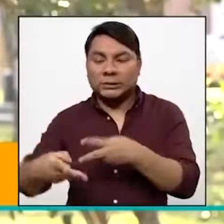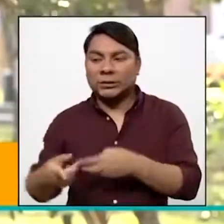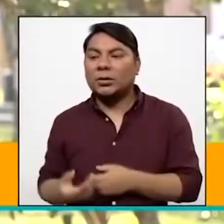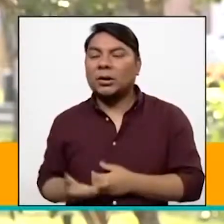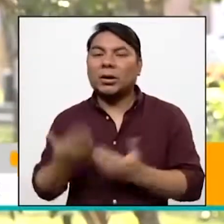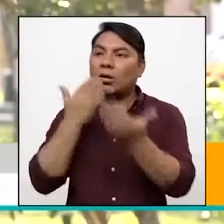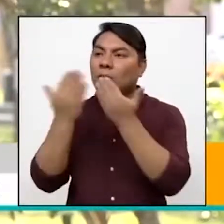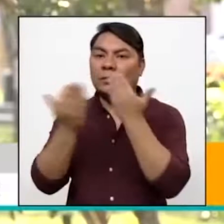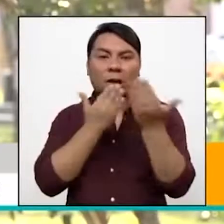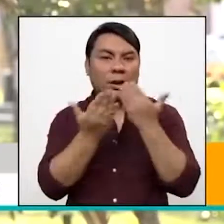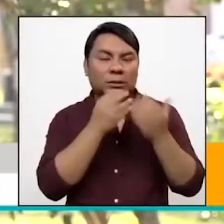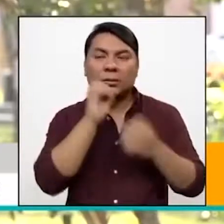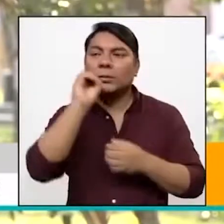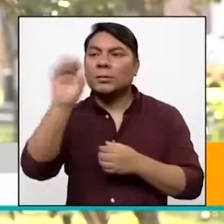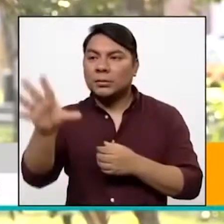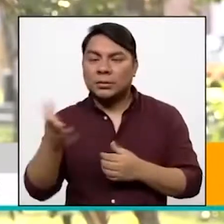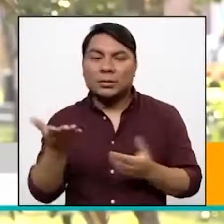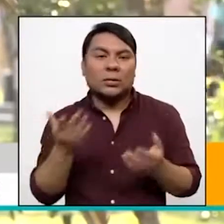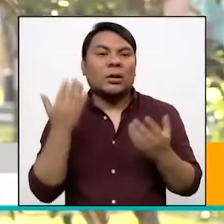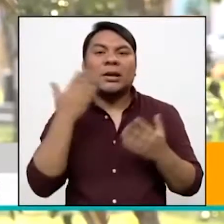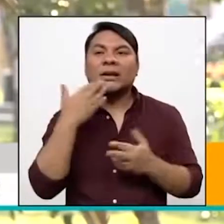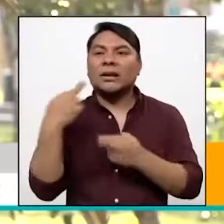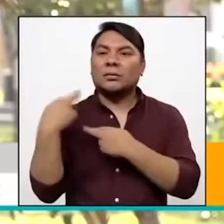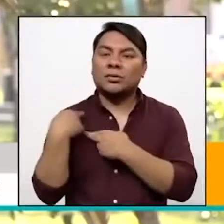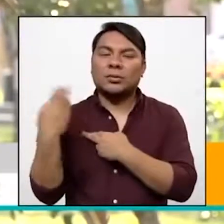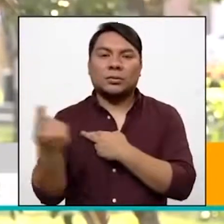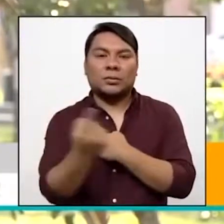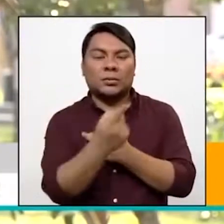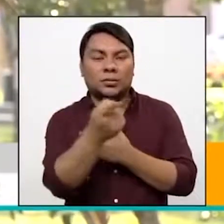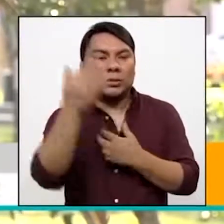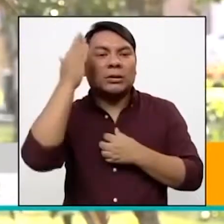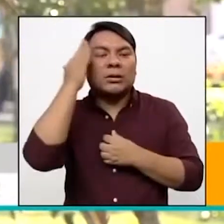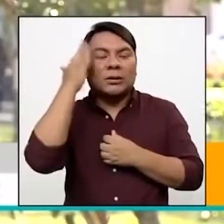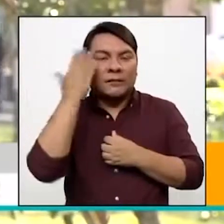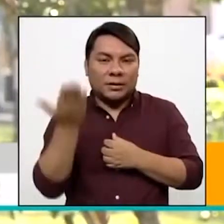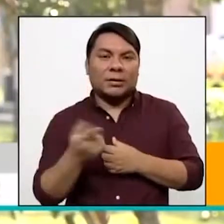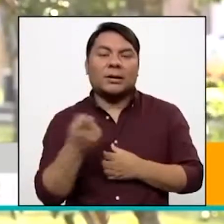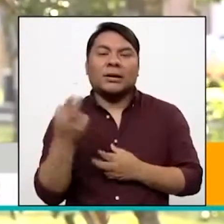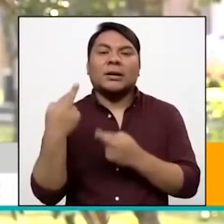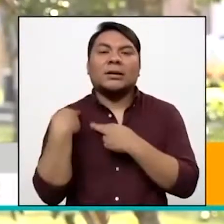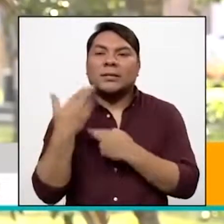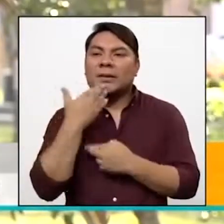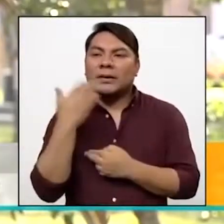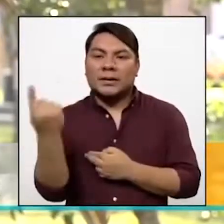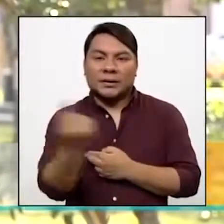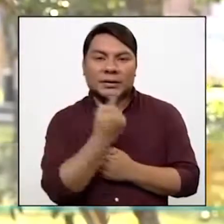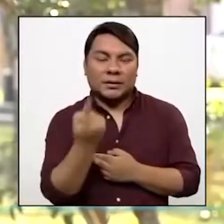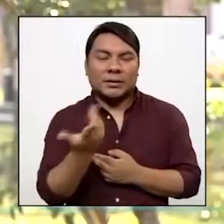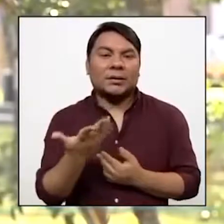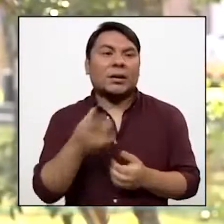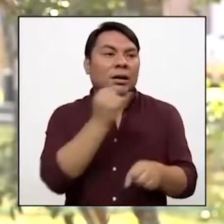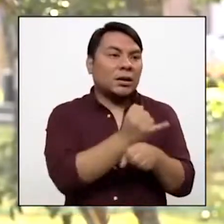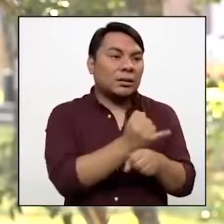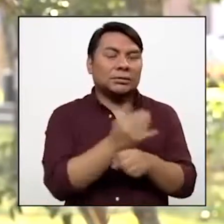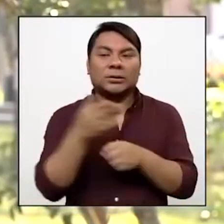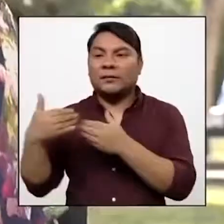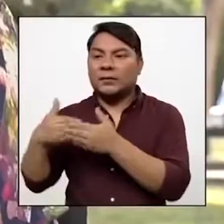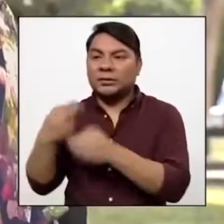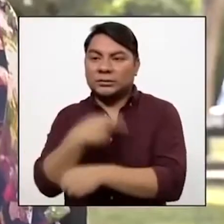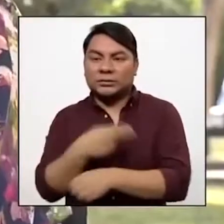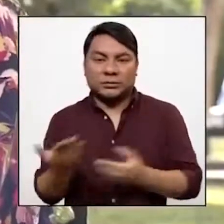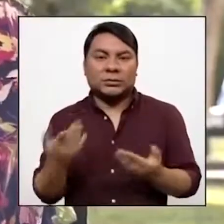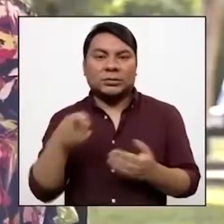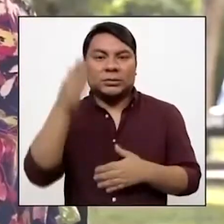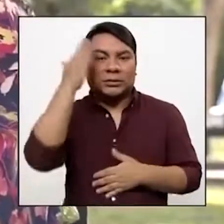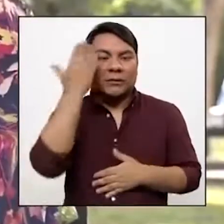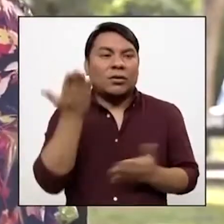riesgo y ahí vas a descubrir tus vulnerabilidades y cuáles son todos los recursos que te presenta tu comunidad.